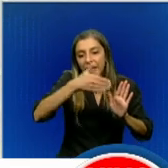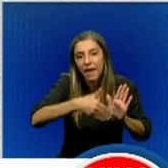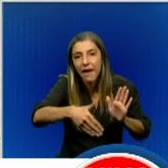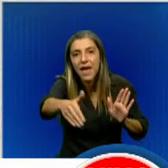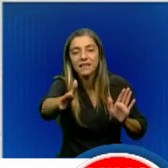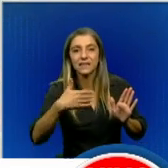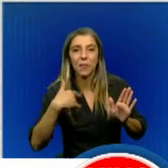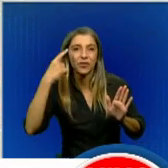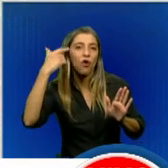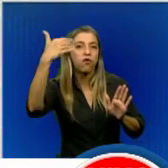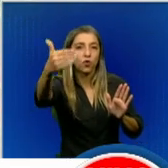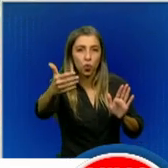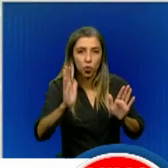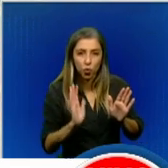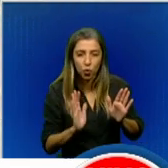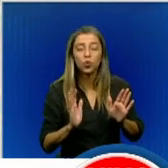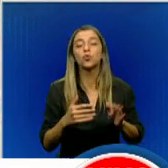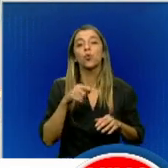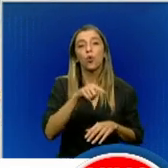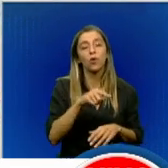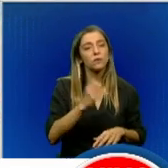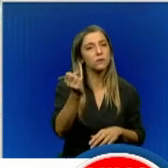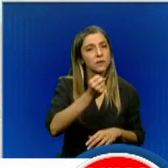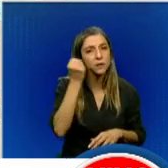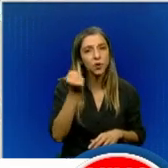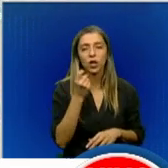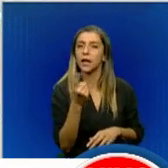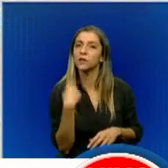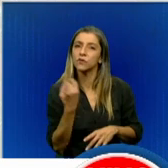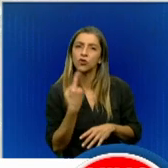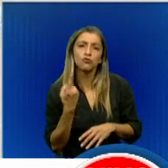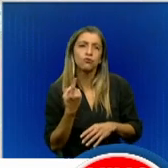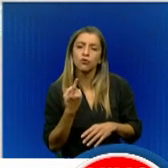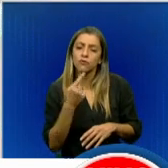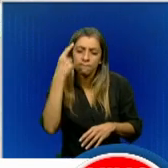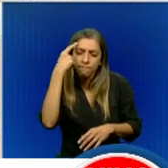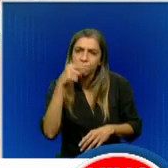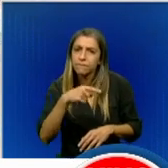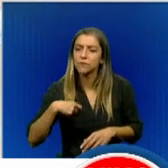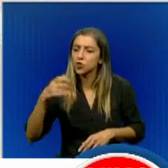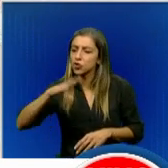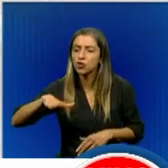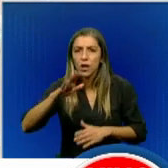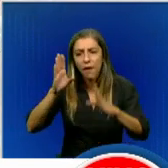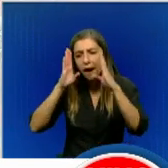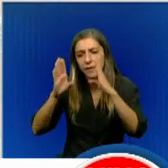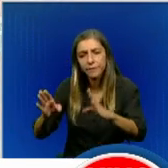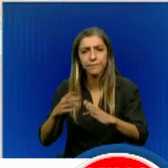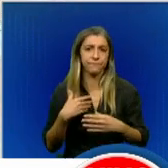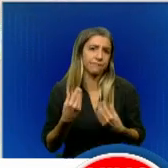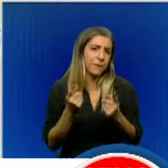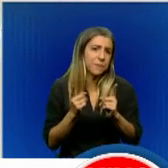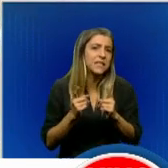que es deseable en cualquier momento y para cualquier sociedad como lo demuestran de hecho a las